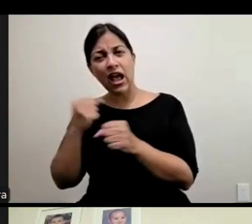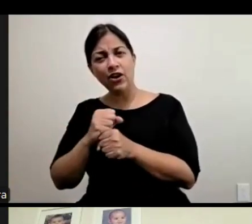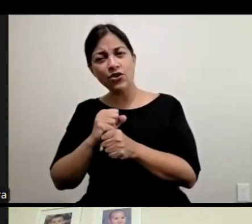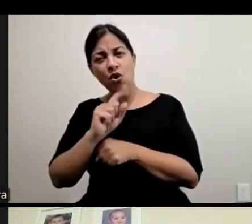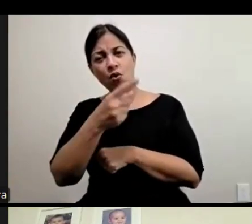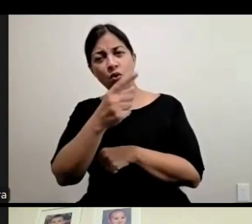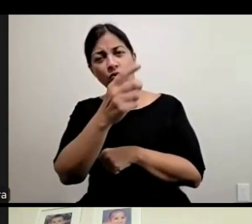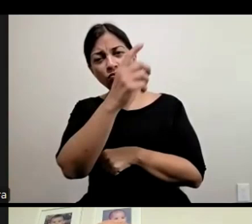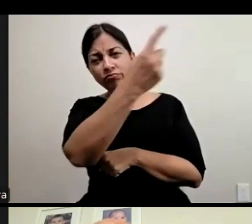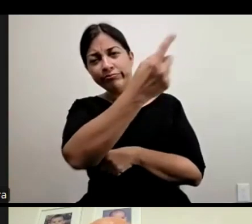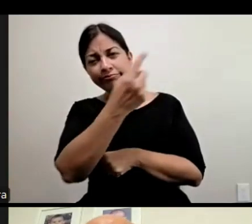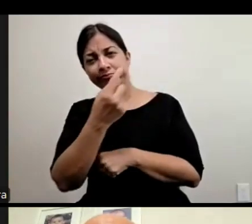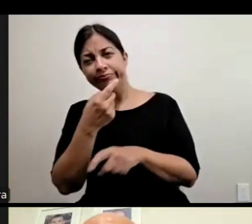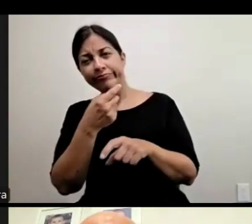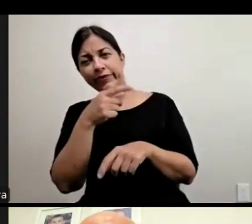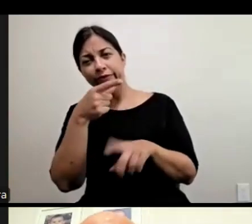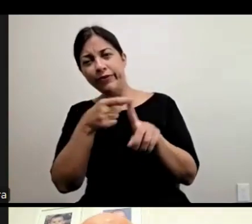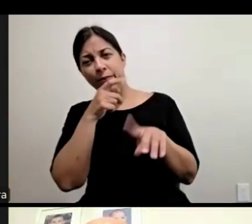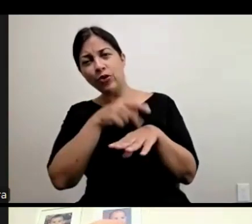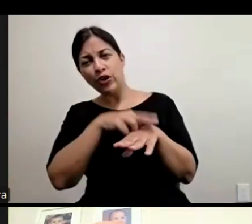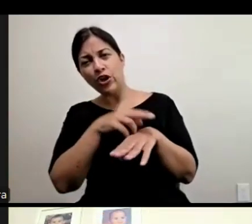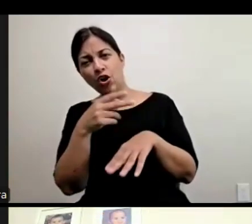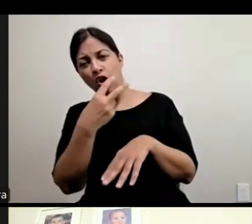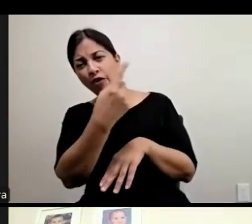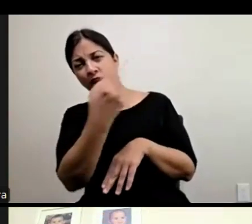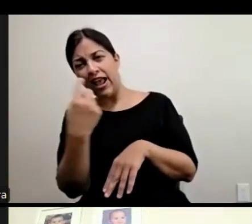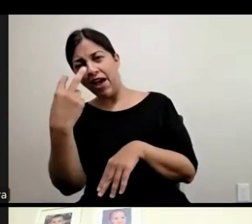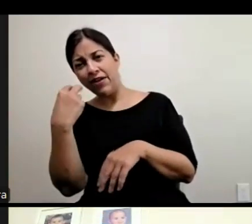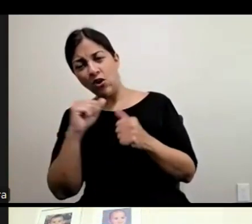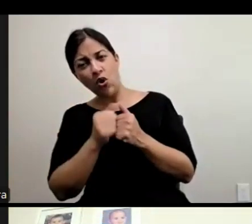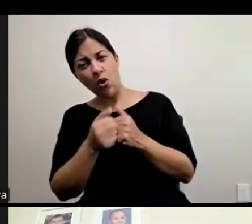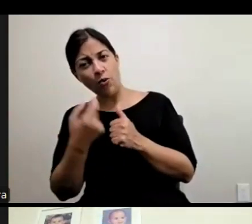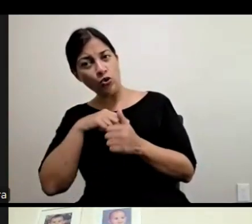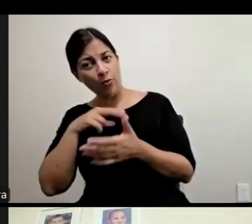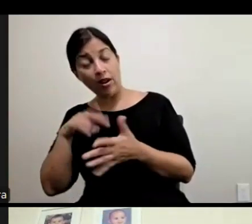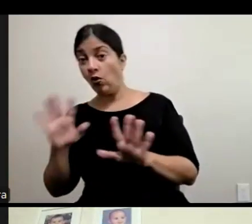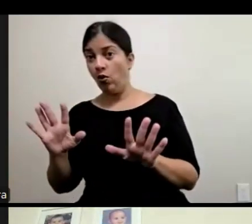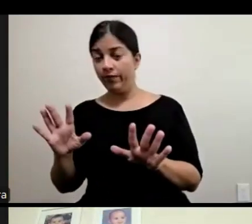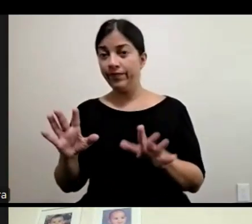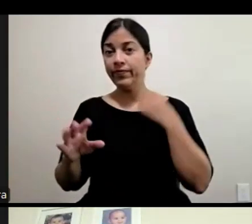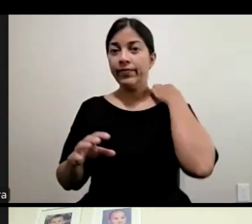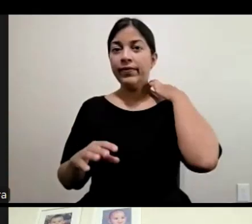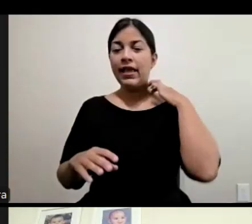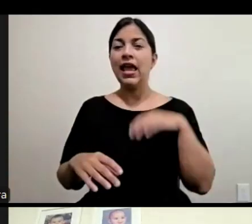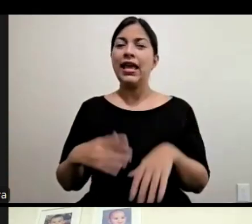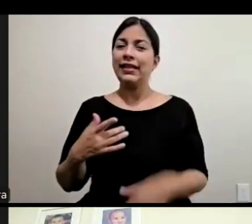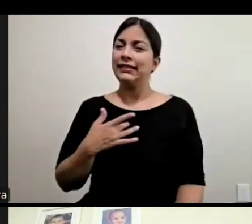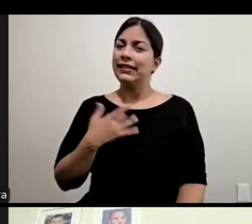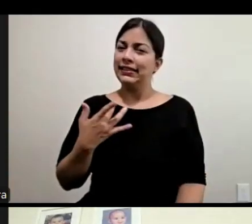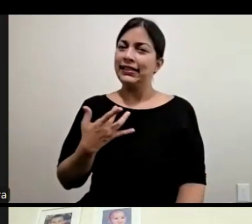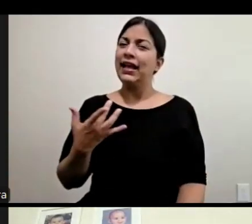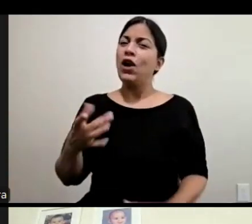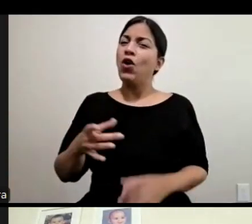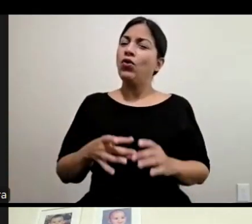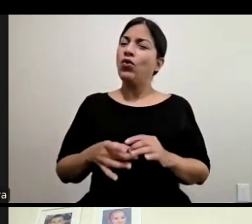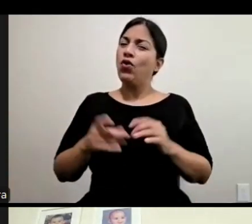estudiar esto para ver cómo nosotros bailábamos. No, es un sentido de contemporaneidad, ¿no?